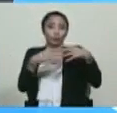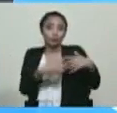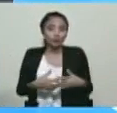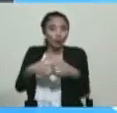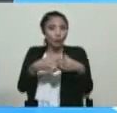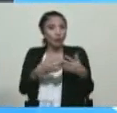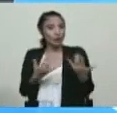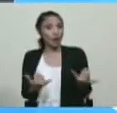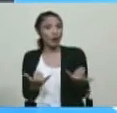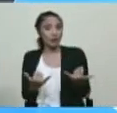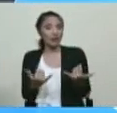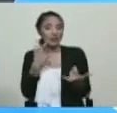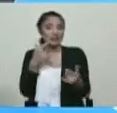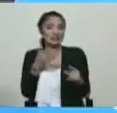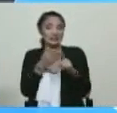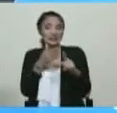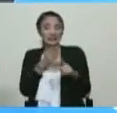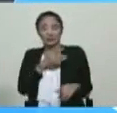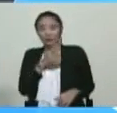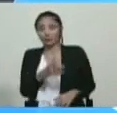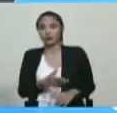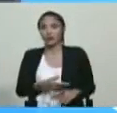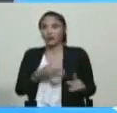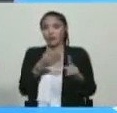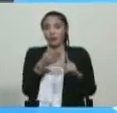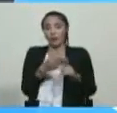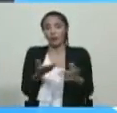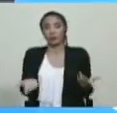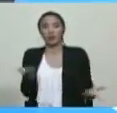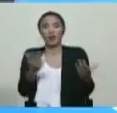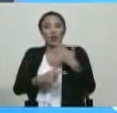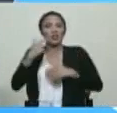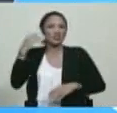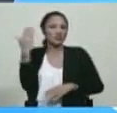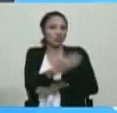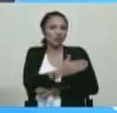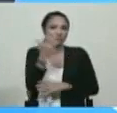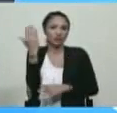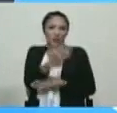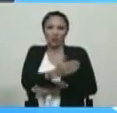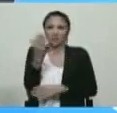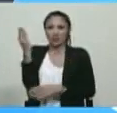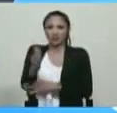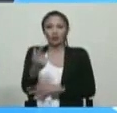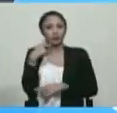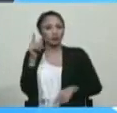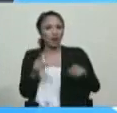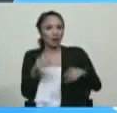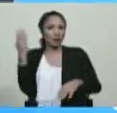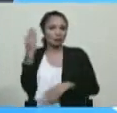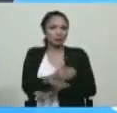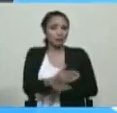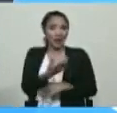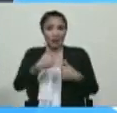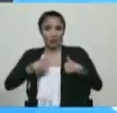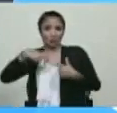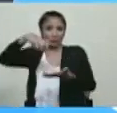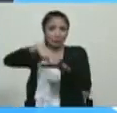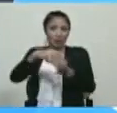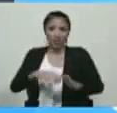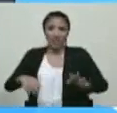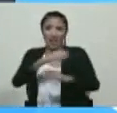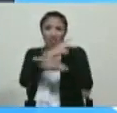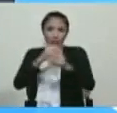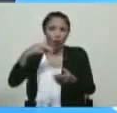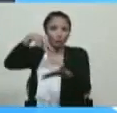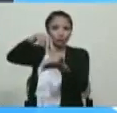una actuación criminal, bueno, repartiendo sanciones ilícitas a quienes no se someten a sus designios,